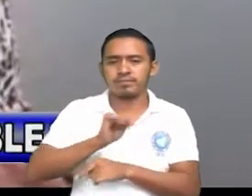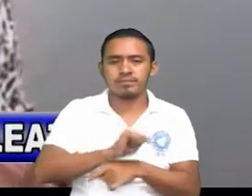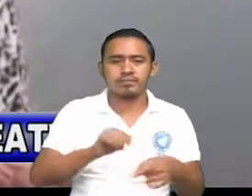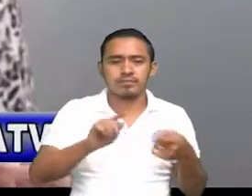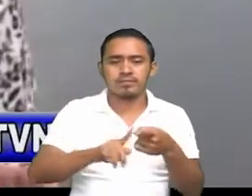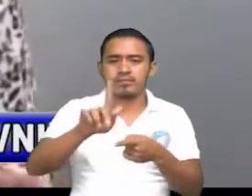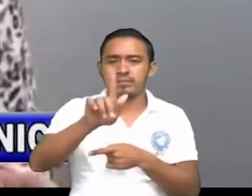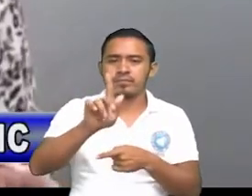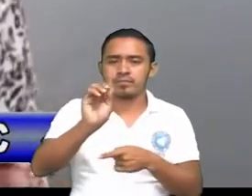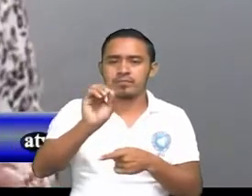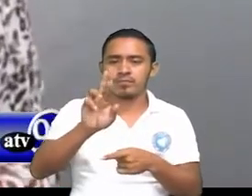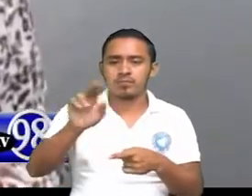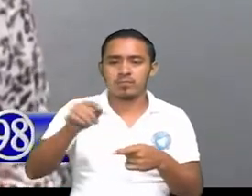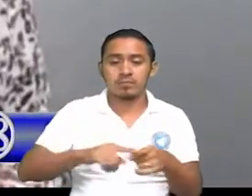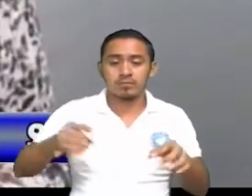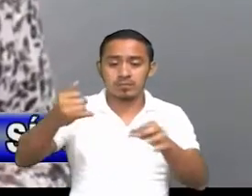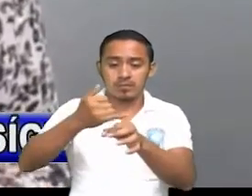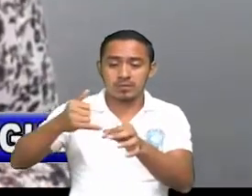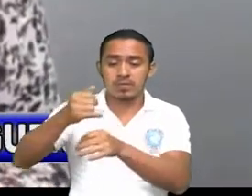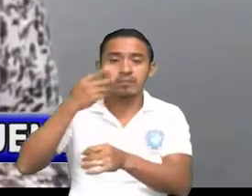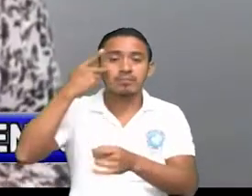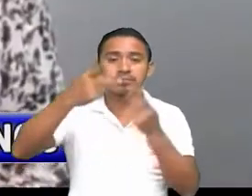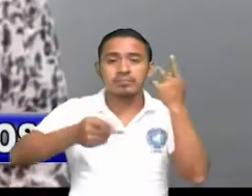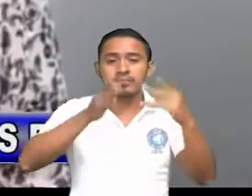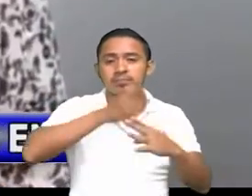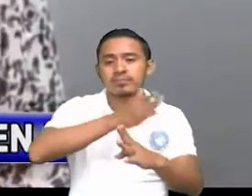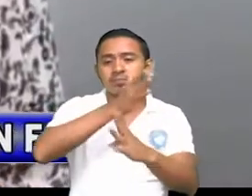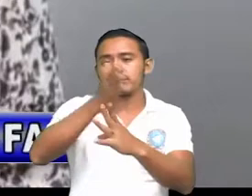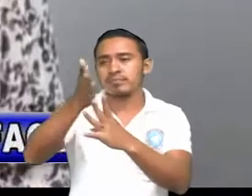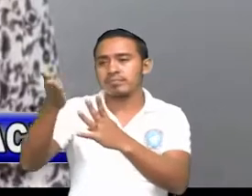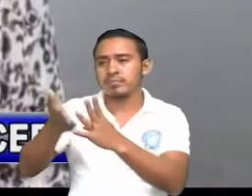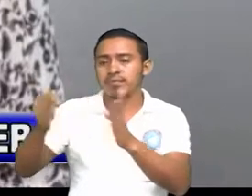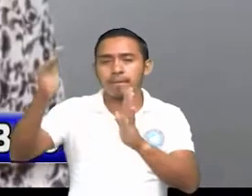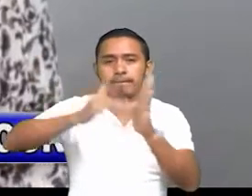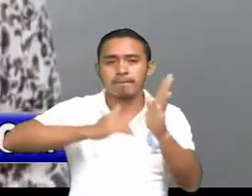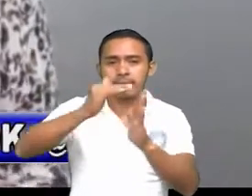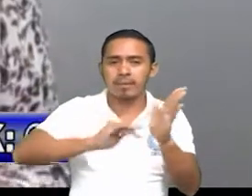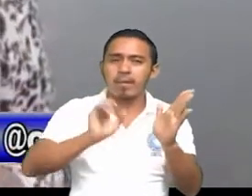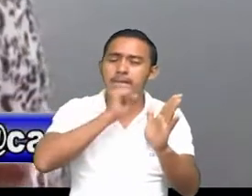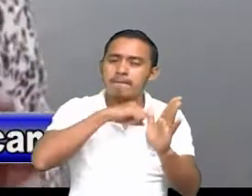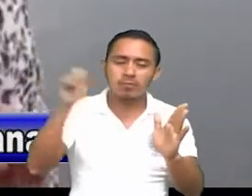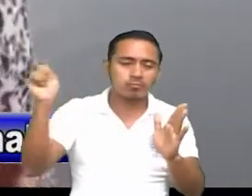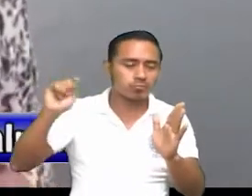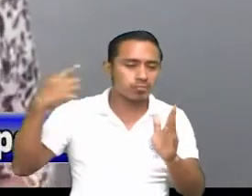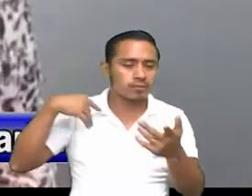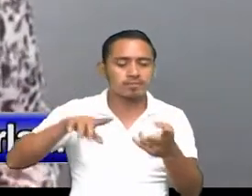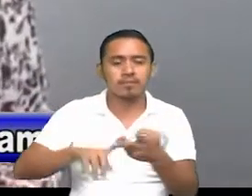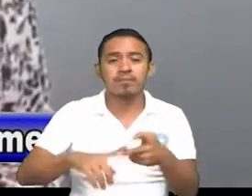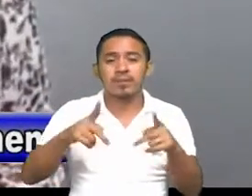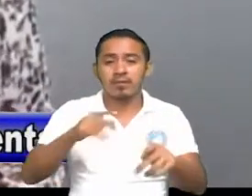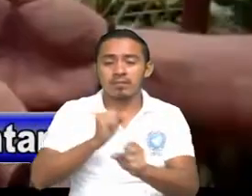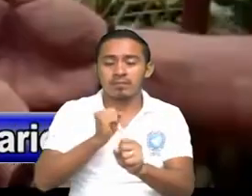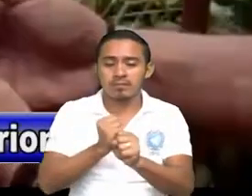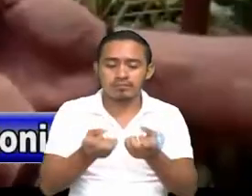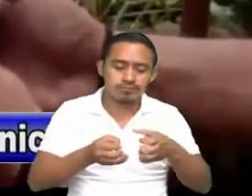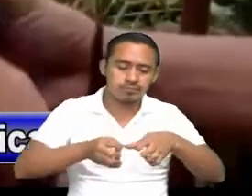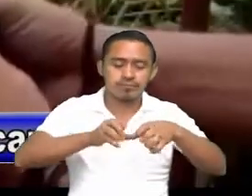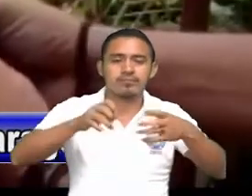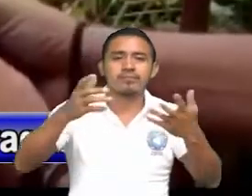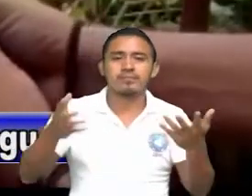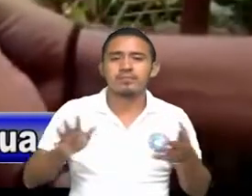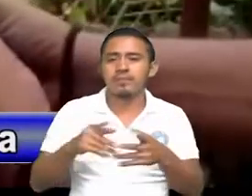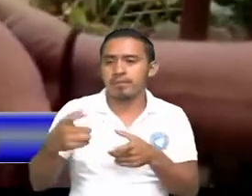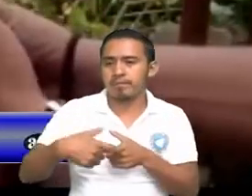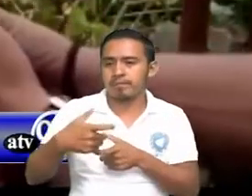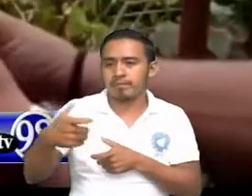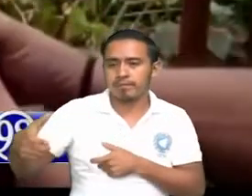Tour por la isla, visitando también a los pintores primitivistas, visitando a los artesanos, invitar a